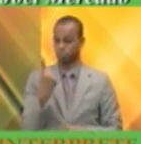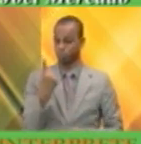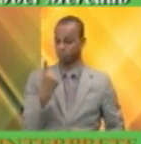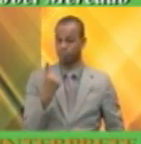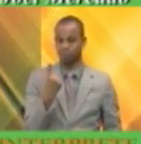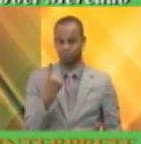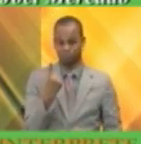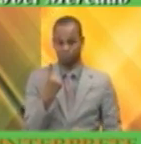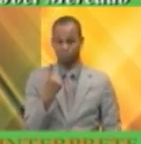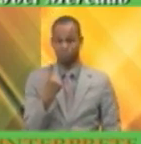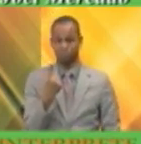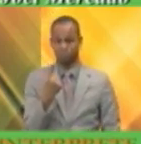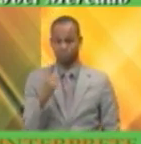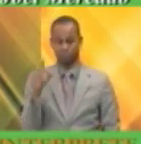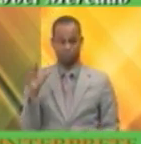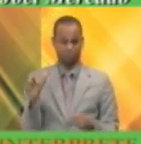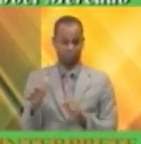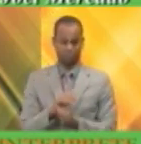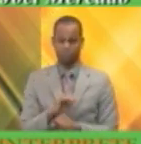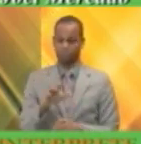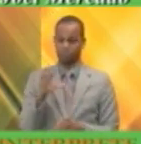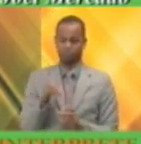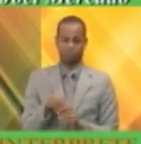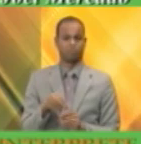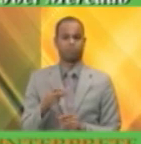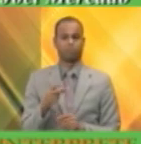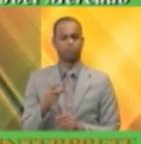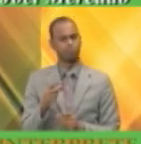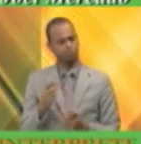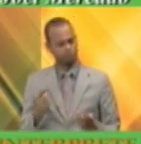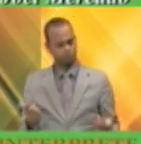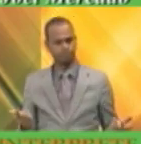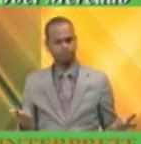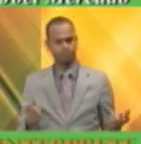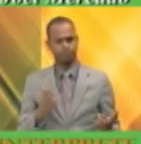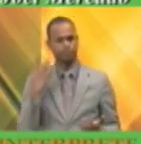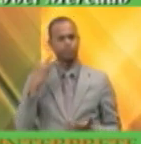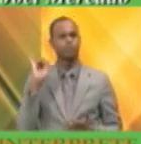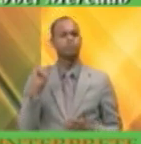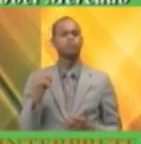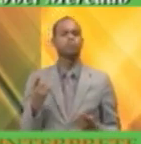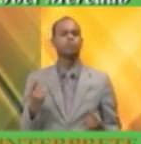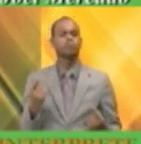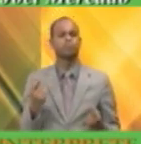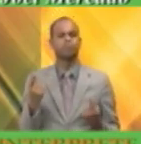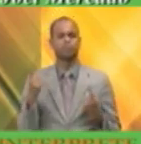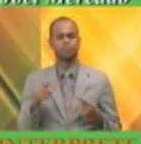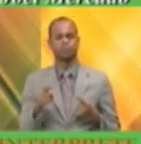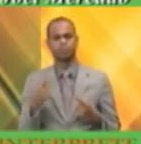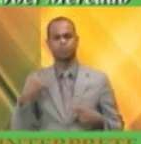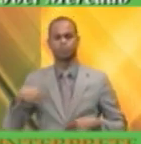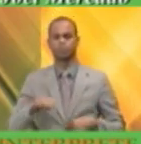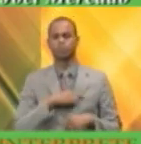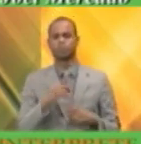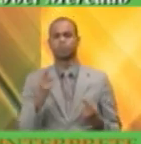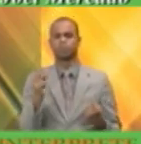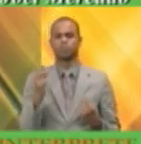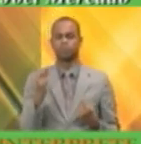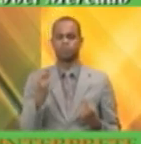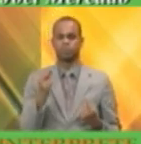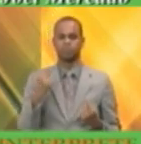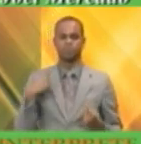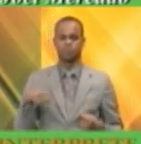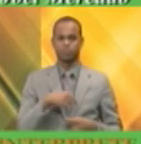Sí, la silla completa con esos aros. Entonces, ¿por qué? Porque se convierte. Ahora, ¿qué hacemos nosotros como no tenemos